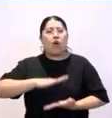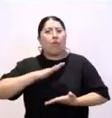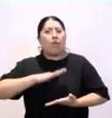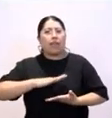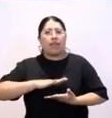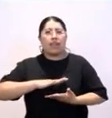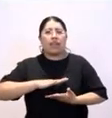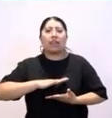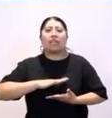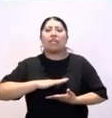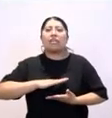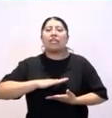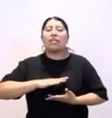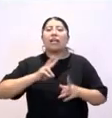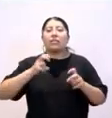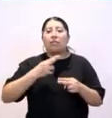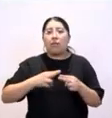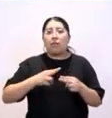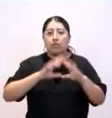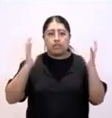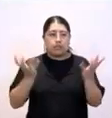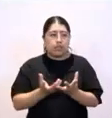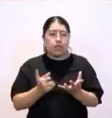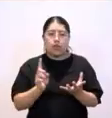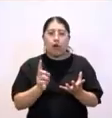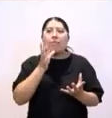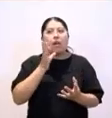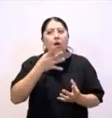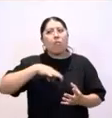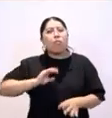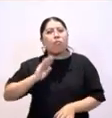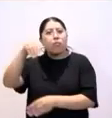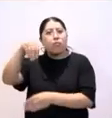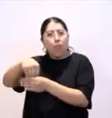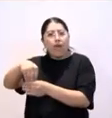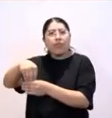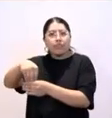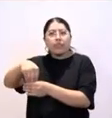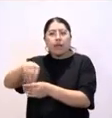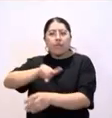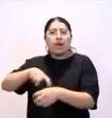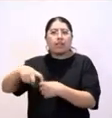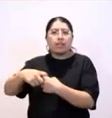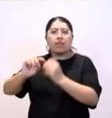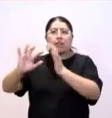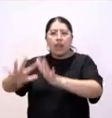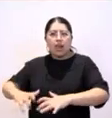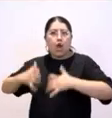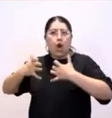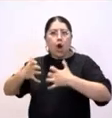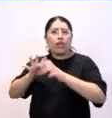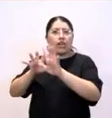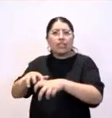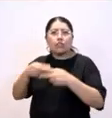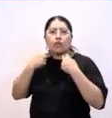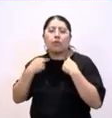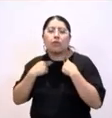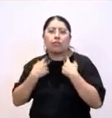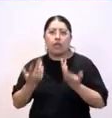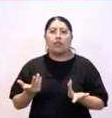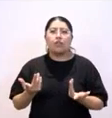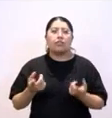internacional de nuestro país, pero su partido tiene participación en la misma a través del Congreso de los Diputados. Creo que ha llegado el momento también